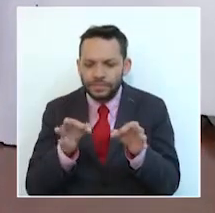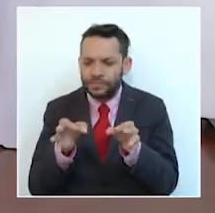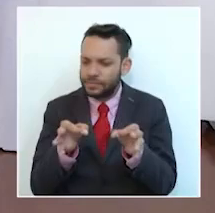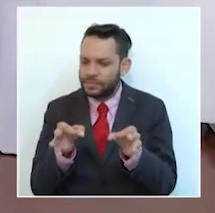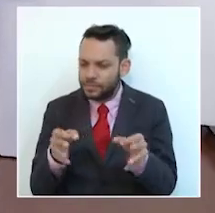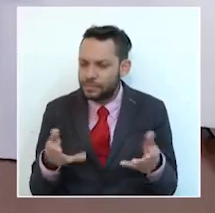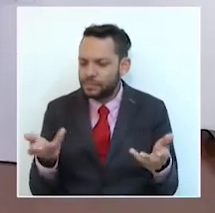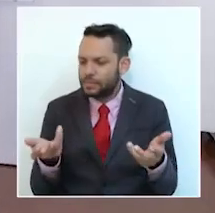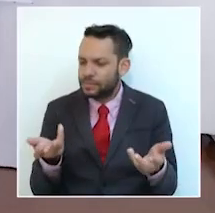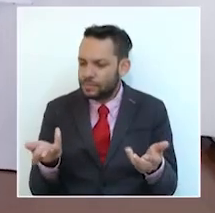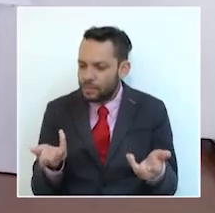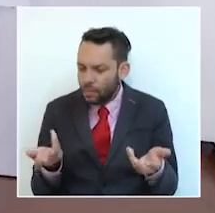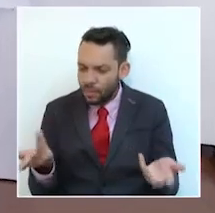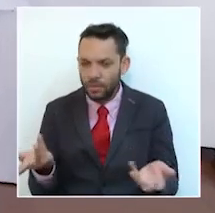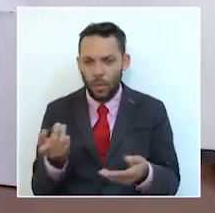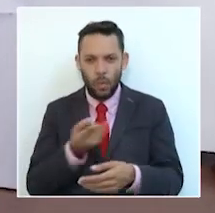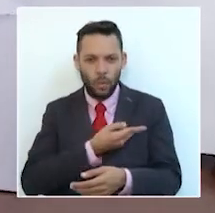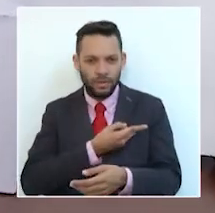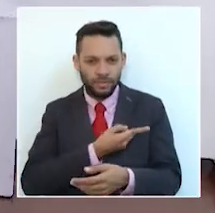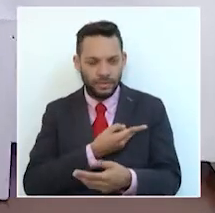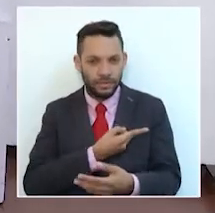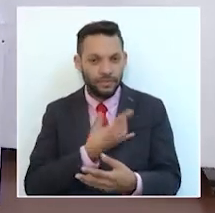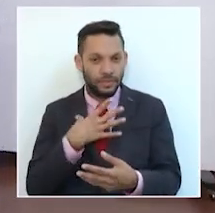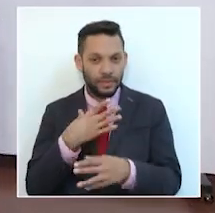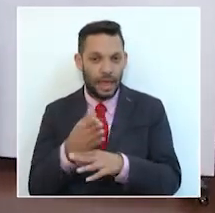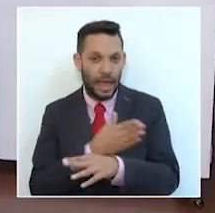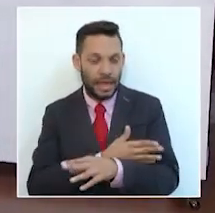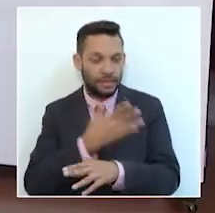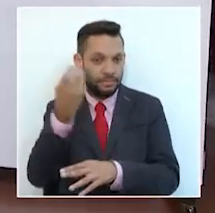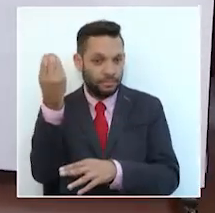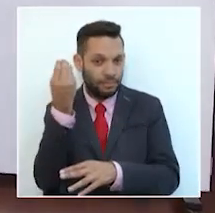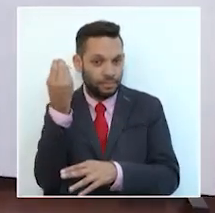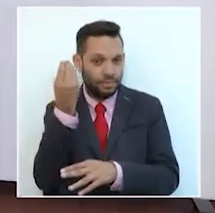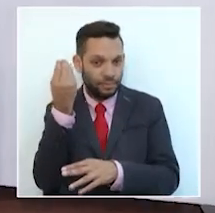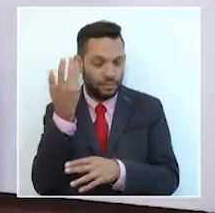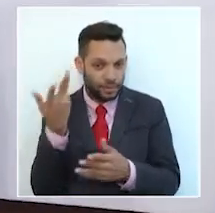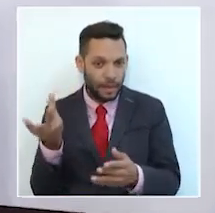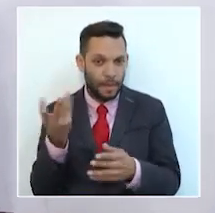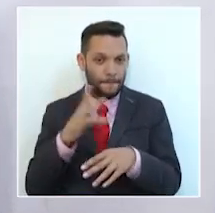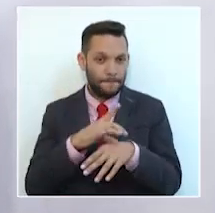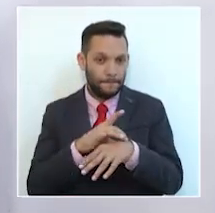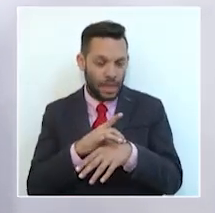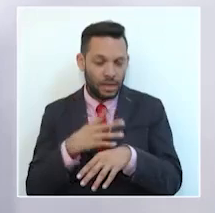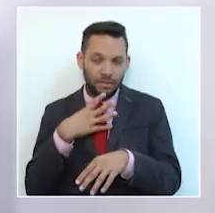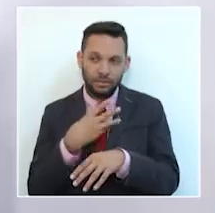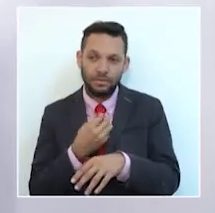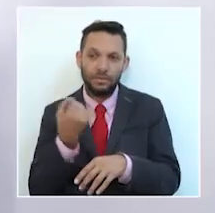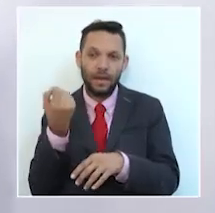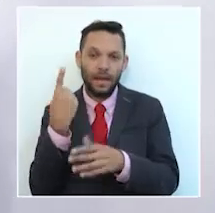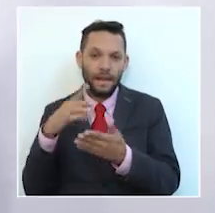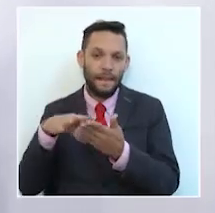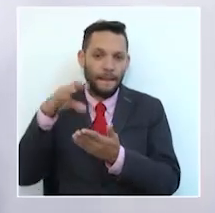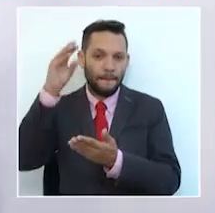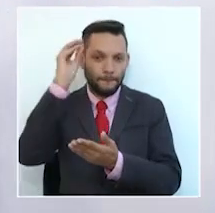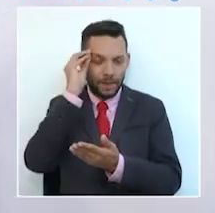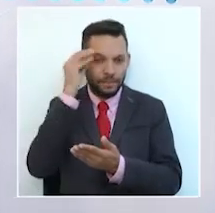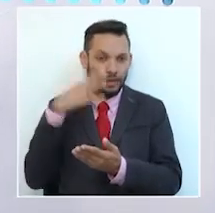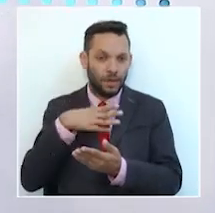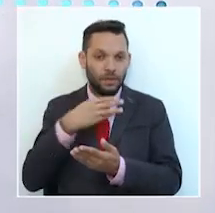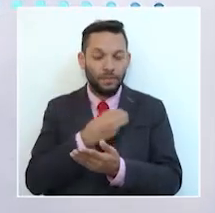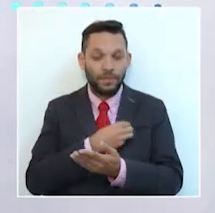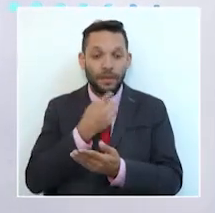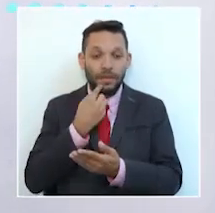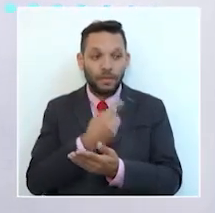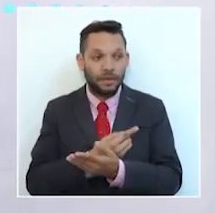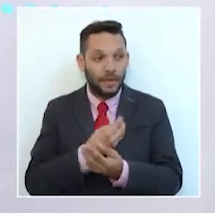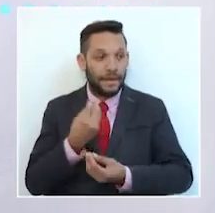ortodoxa universitaria cuando nos educamos como médicos cirujanos y terminamos diciéndole al paciente a usted ya no hay